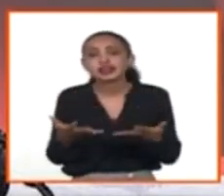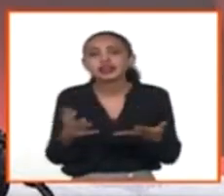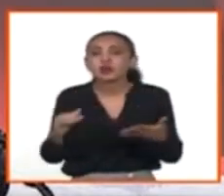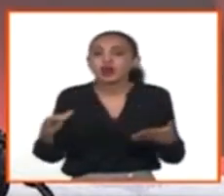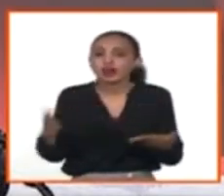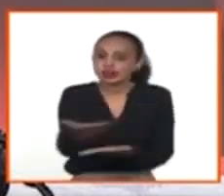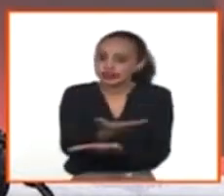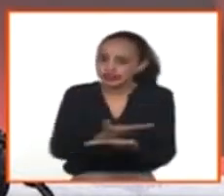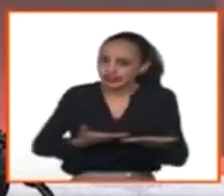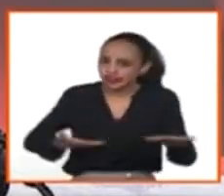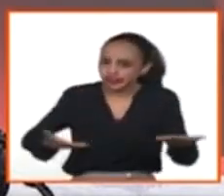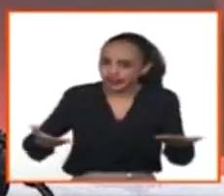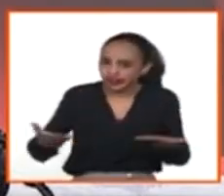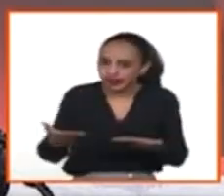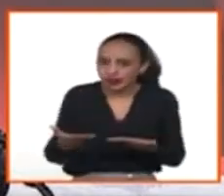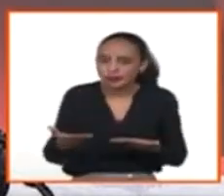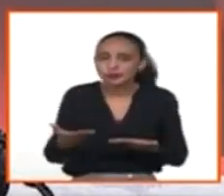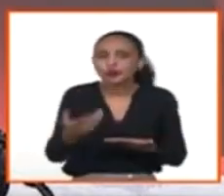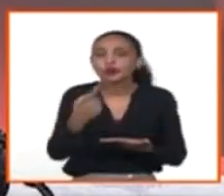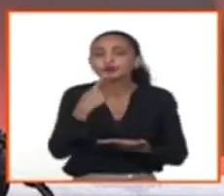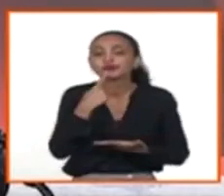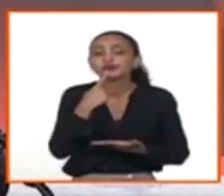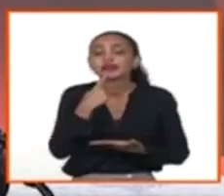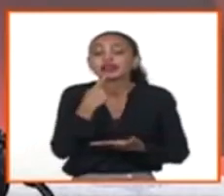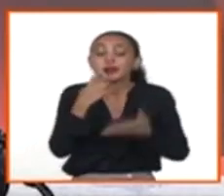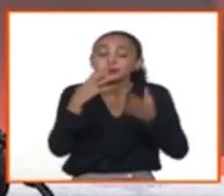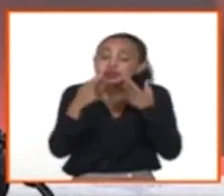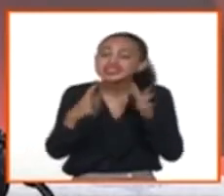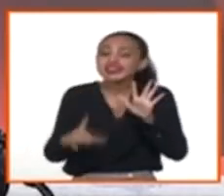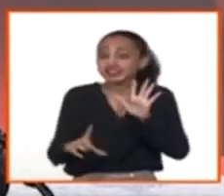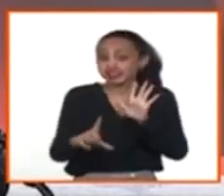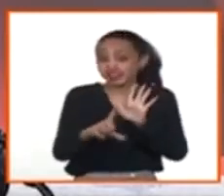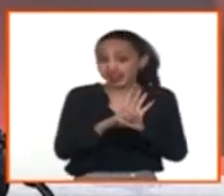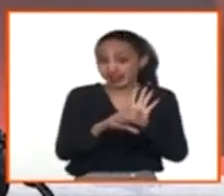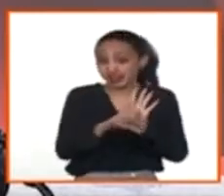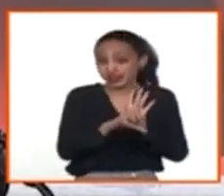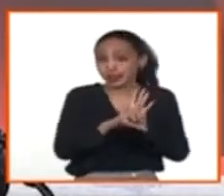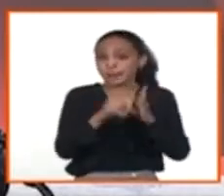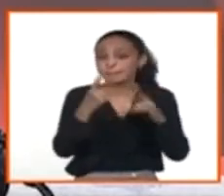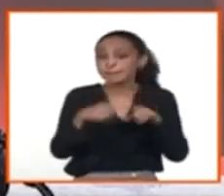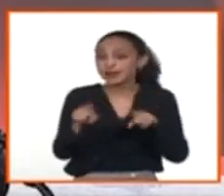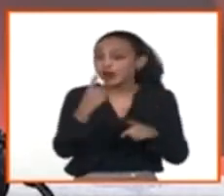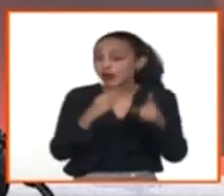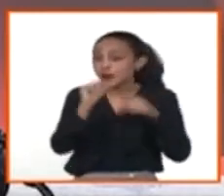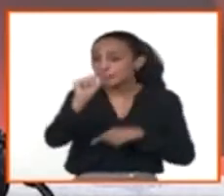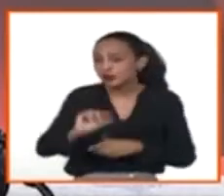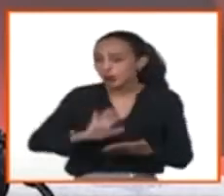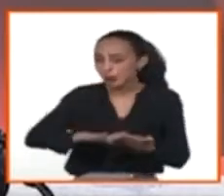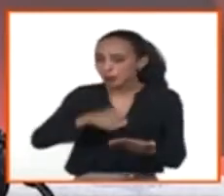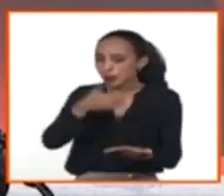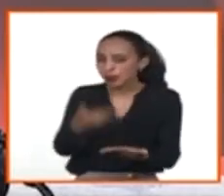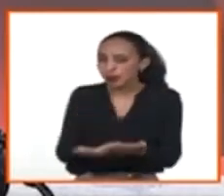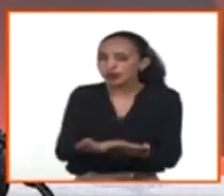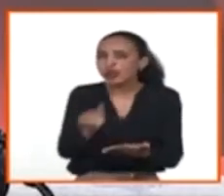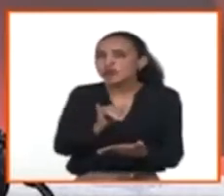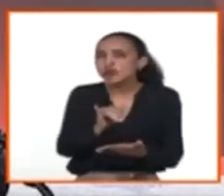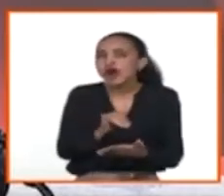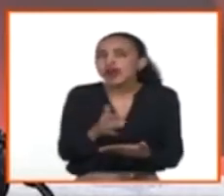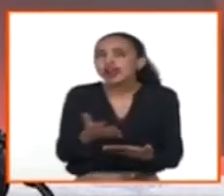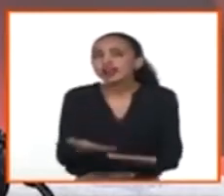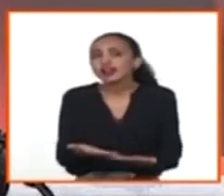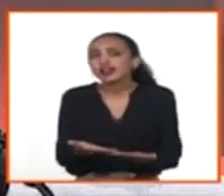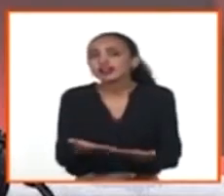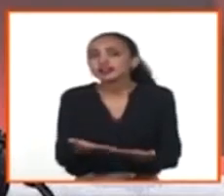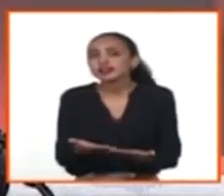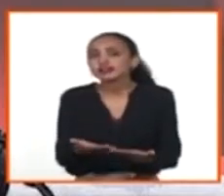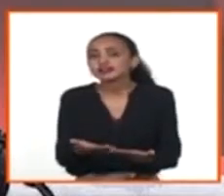sea, de la ley, de la norma en sí, pero en algunos casos propusieron también soluciones, no tanto o no